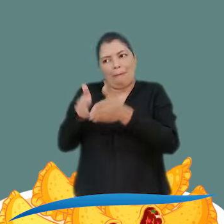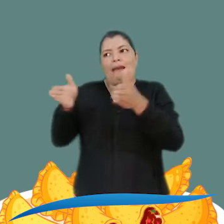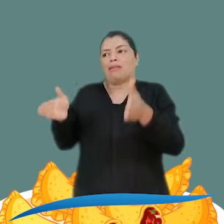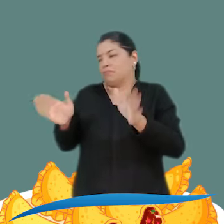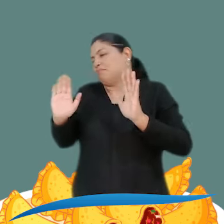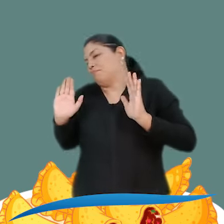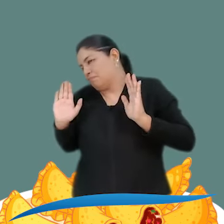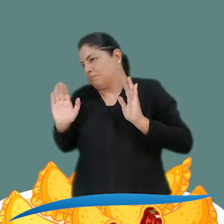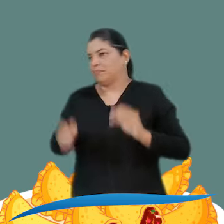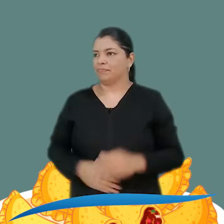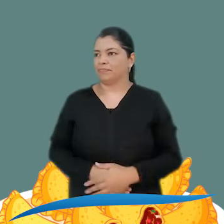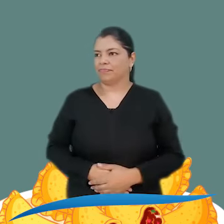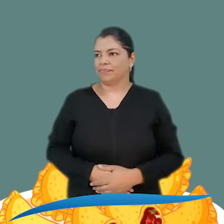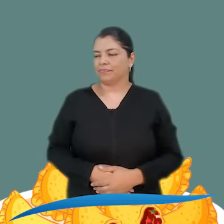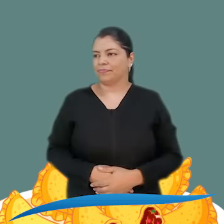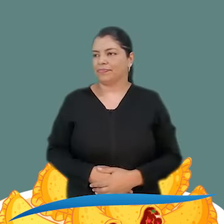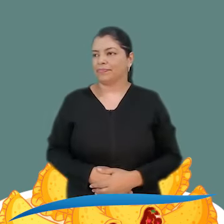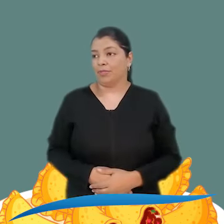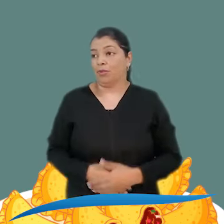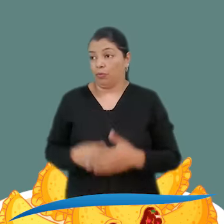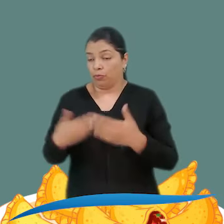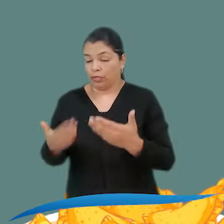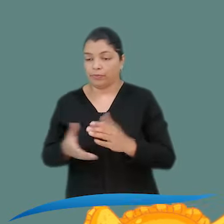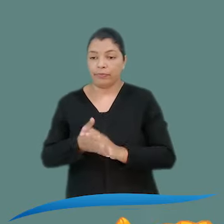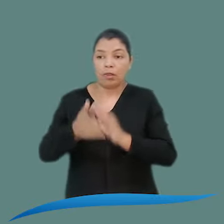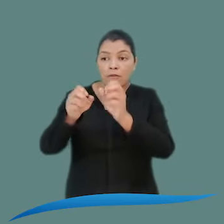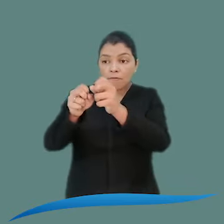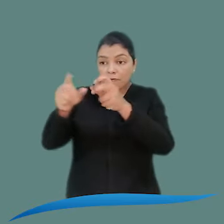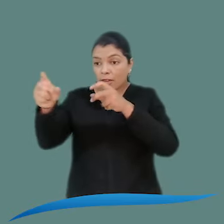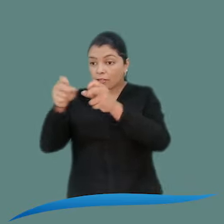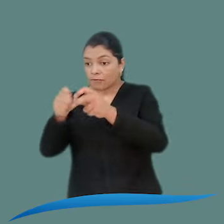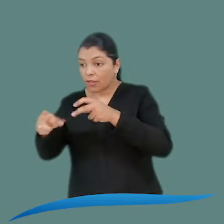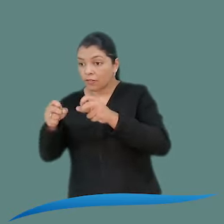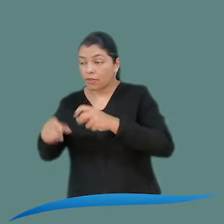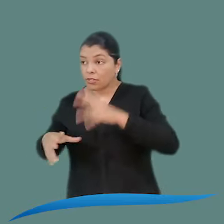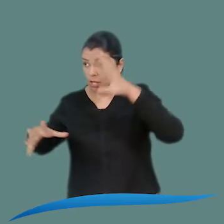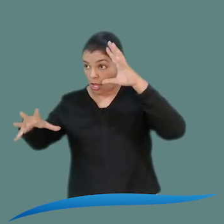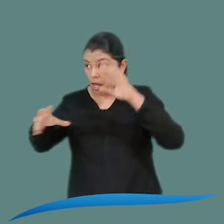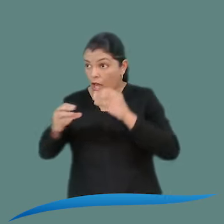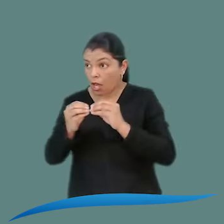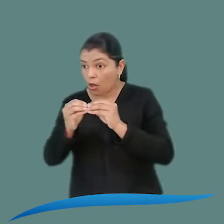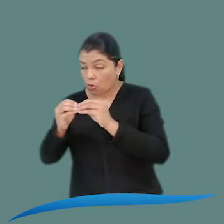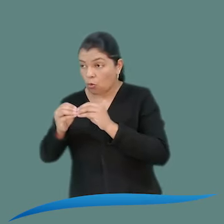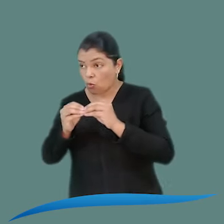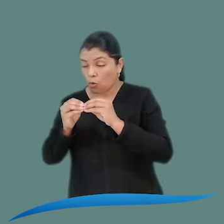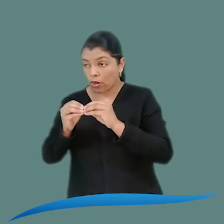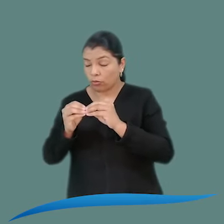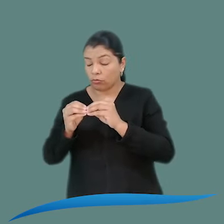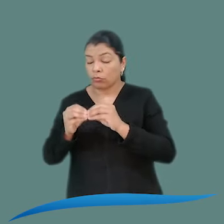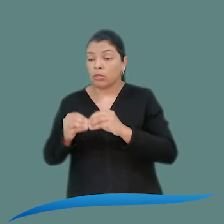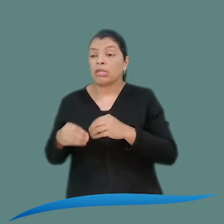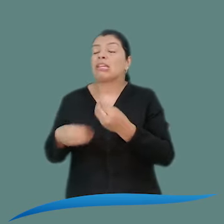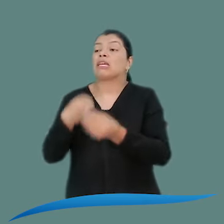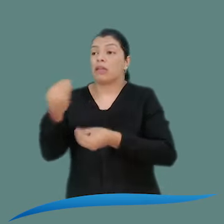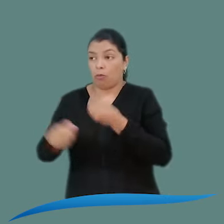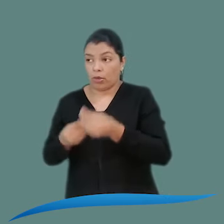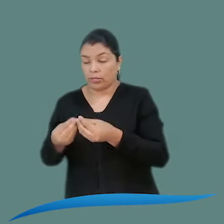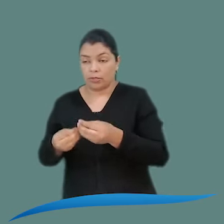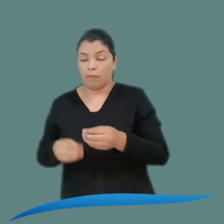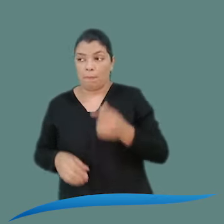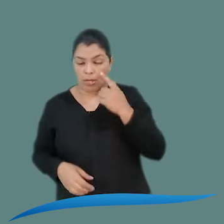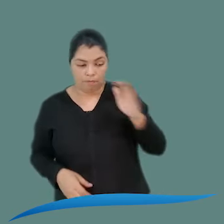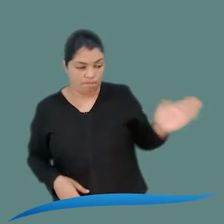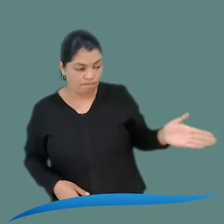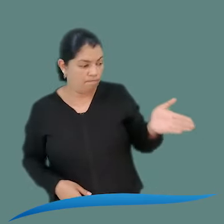si es necesario, se deben ampliar los plazos. Por eso, para definir el cronograma de actividades para la elección de